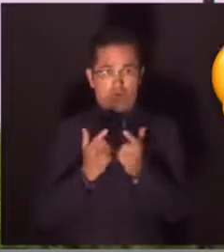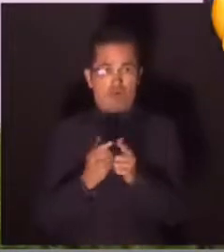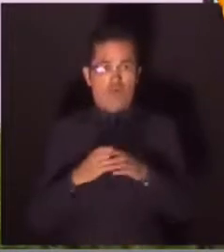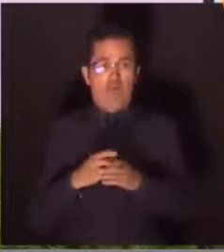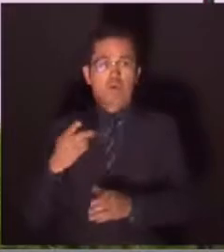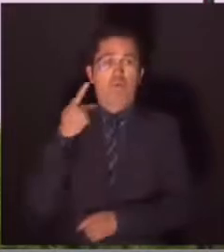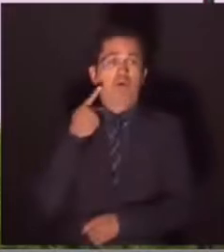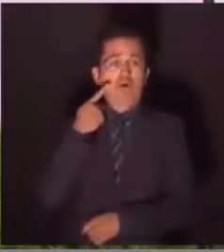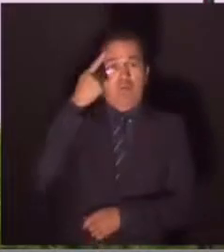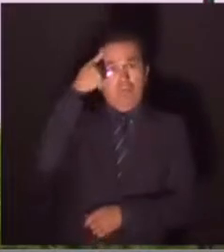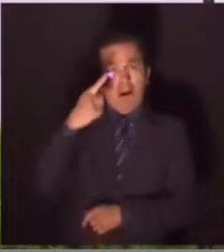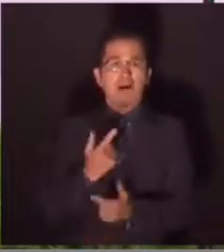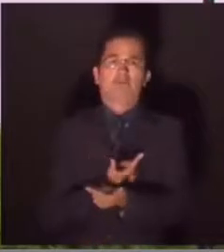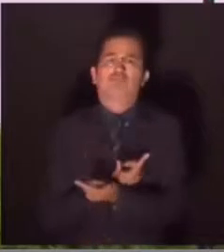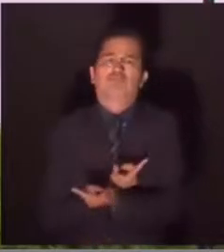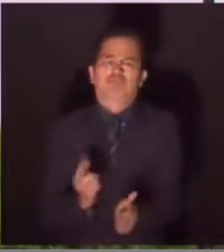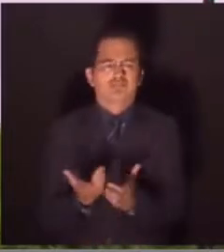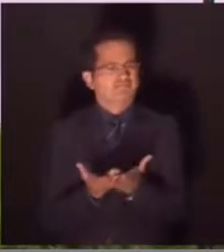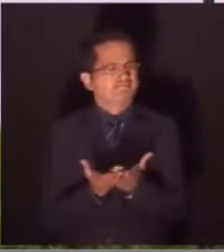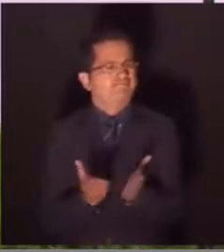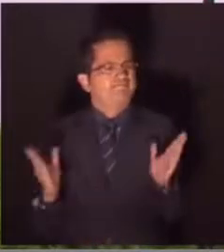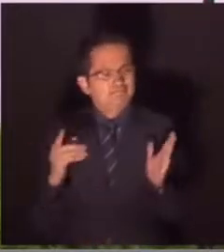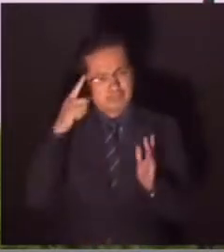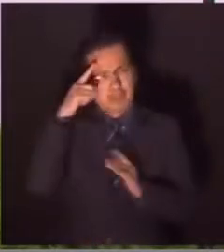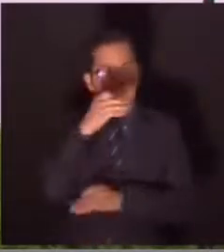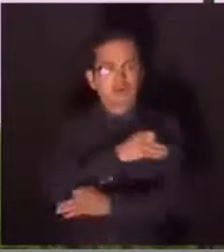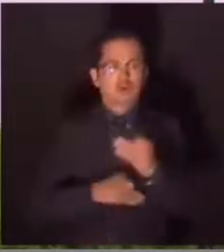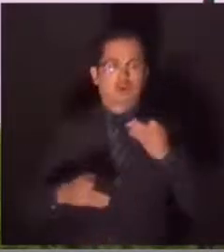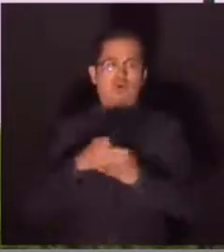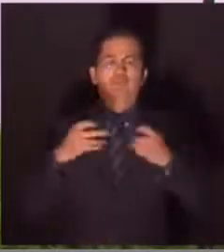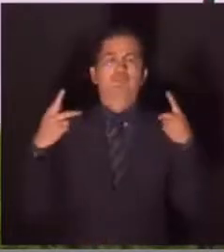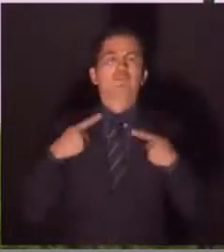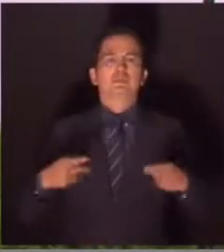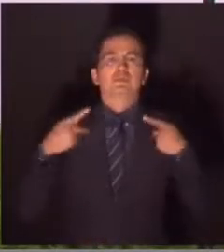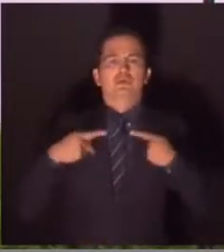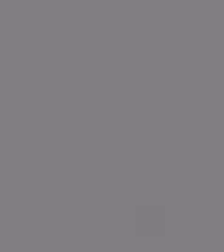sin candados, un partido para todos los militantes. Muchísimas gracias.